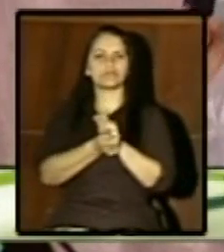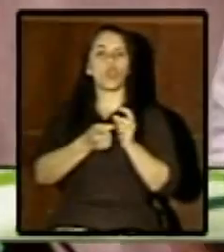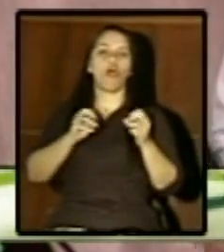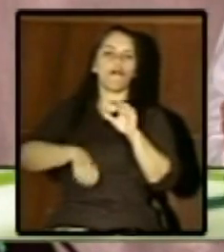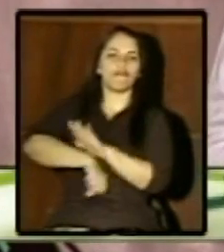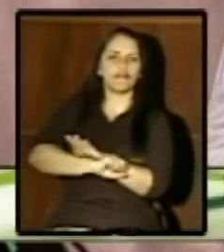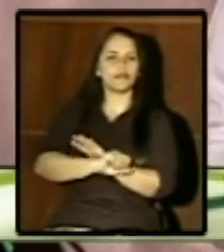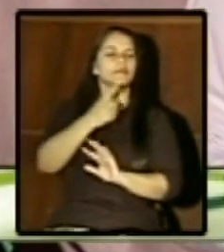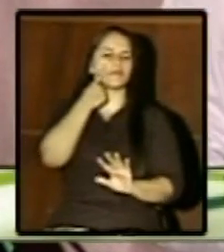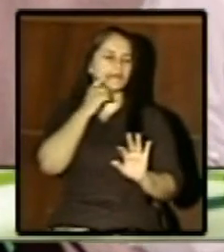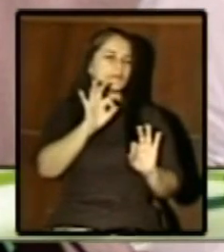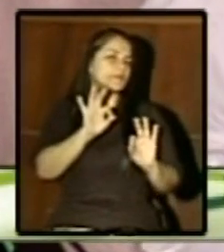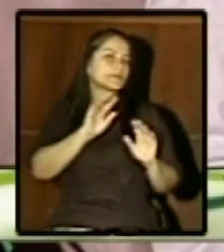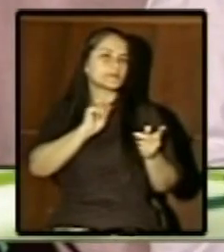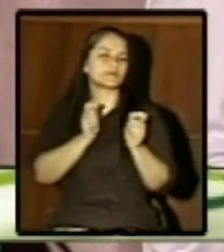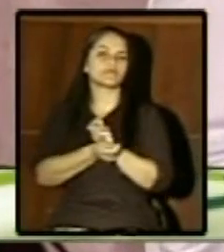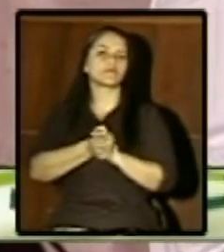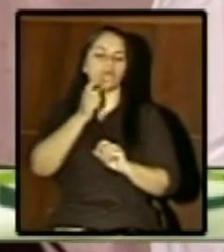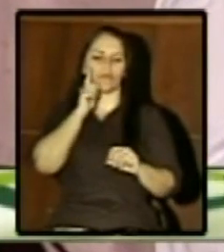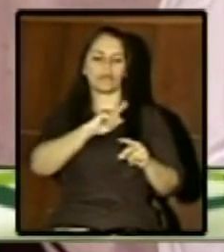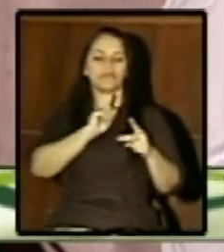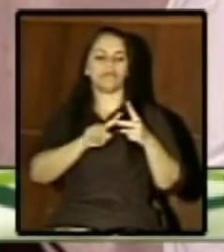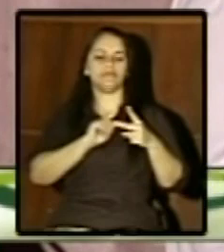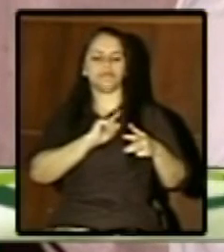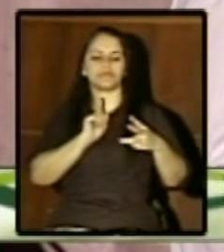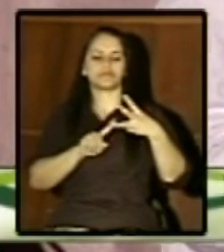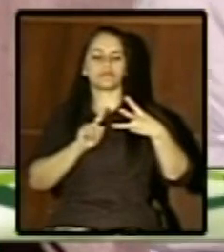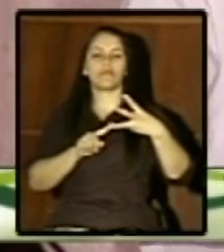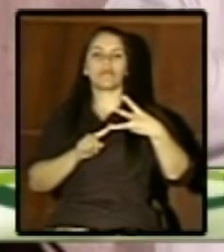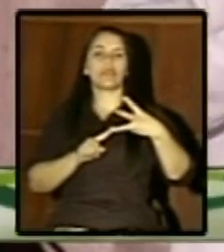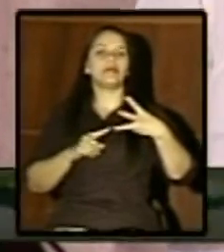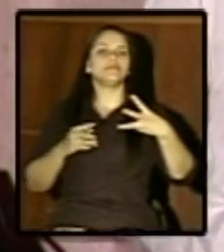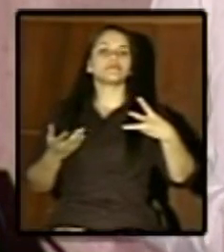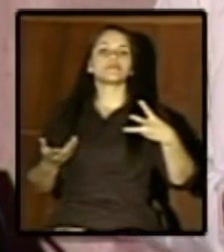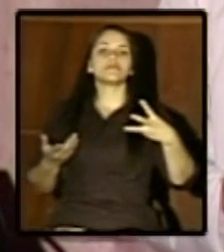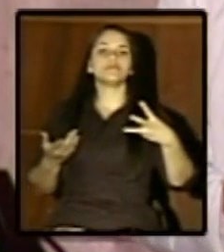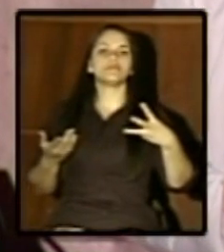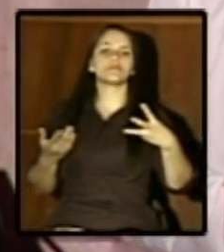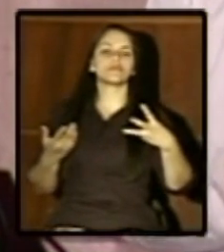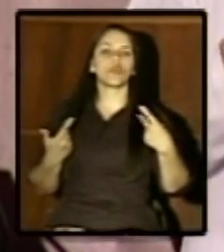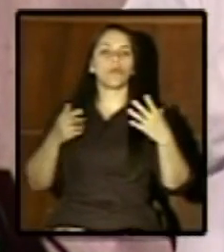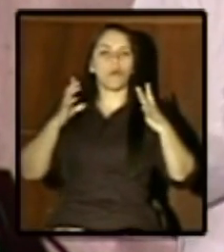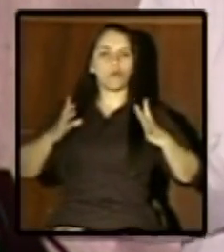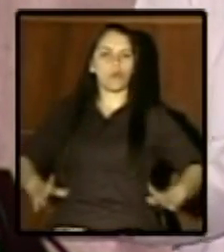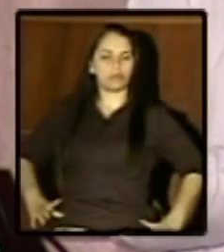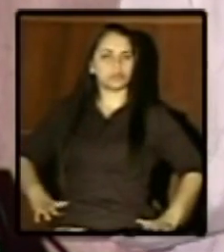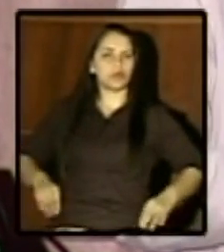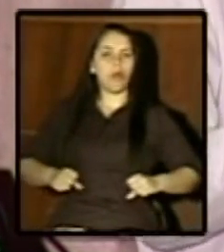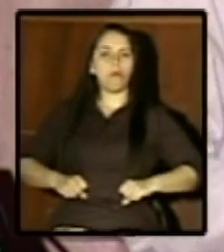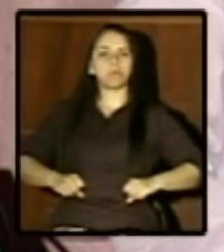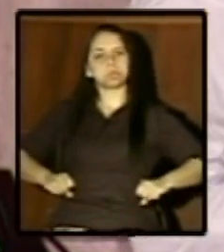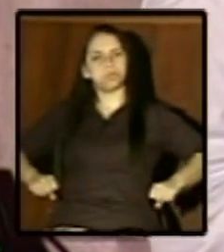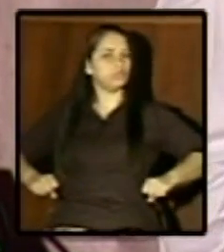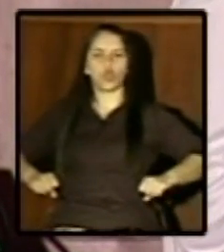irregular, hombre, hay que pensarlo y hay que cambiar de deporte, o el fútbol, bueno, hay que cambiar, ¿listo? Tener